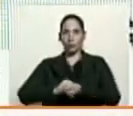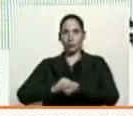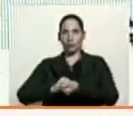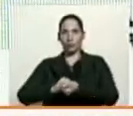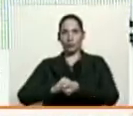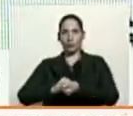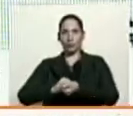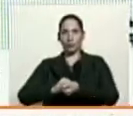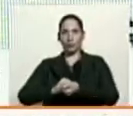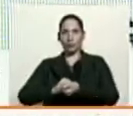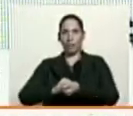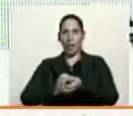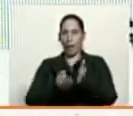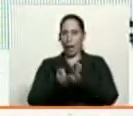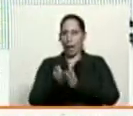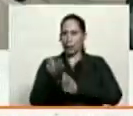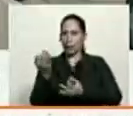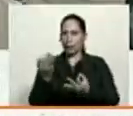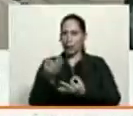reales siempre, de Yaracuy,